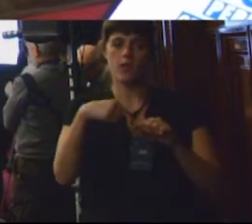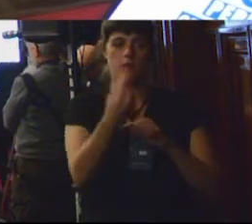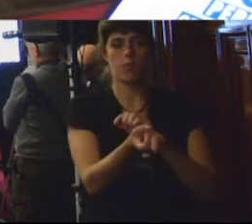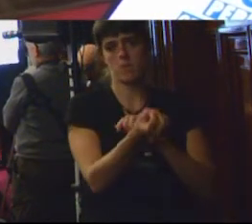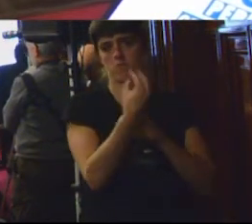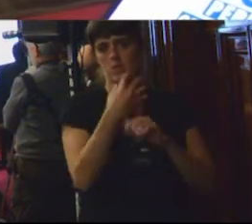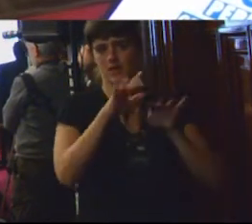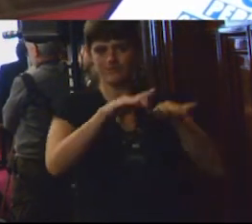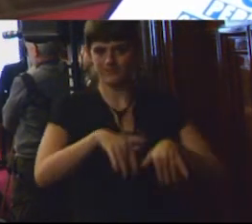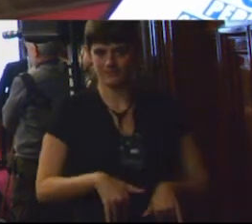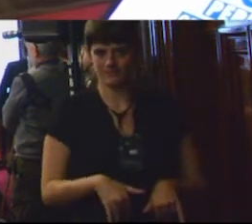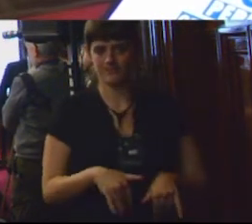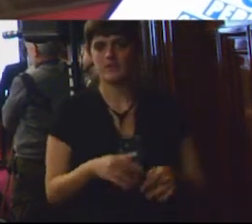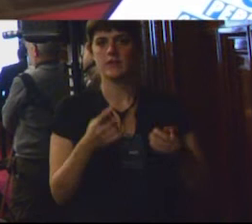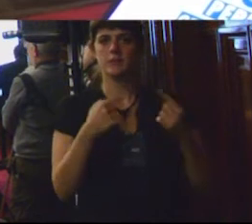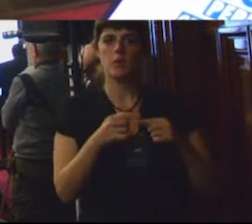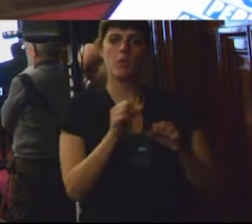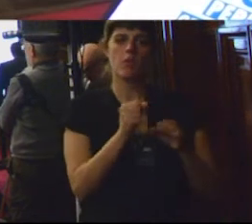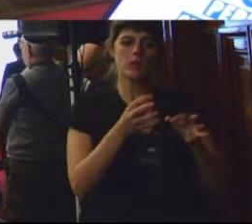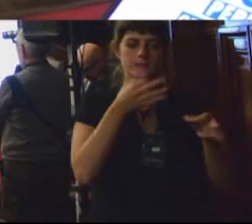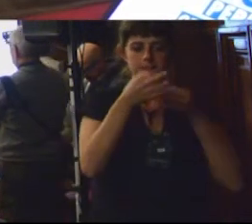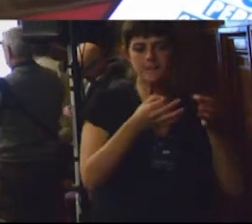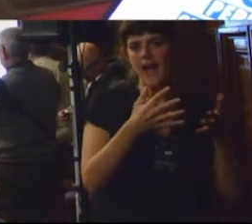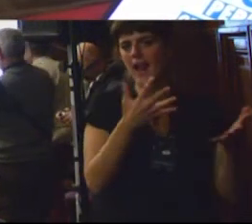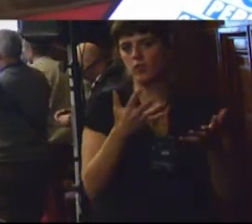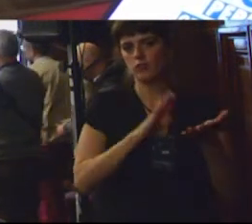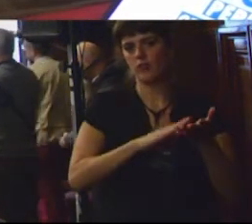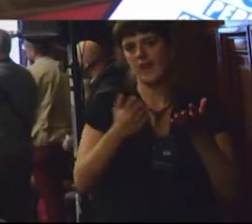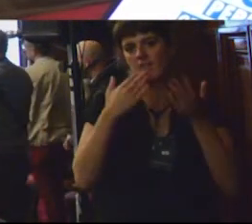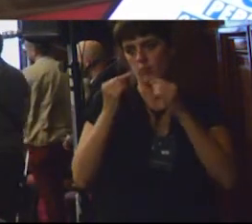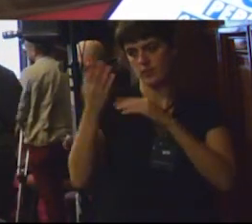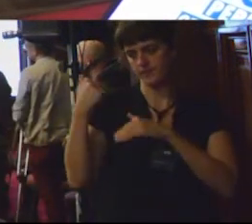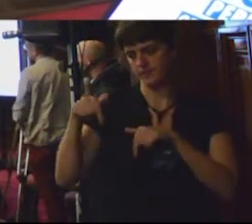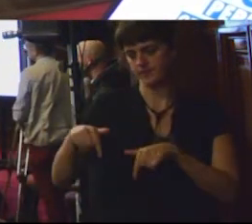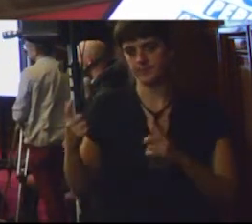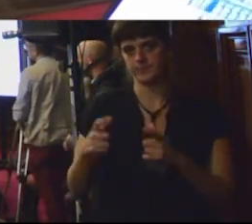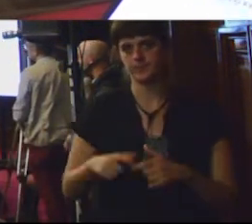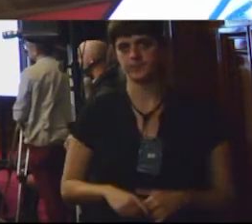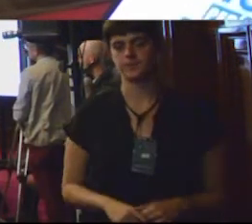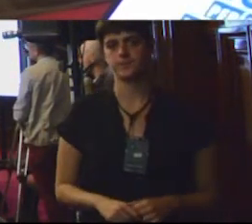una precisión de lo planteado.